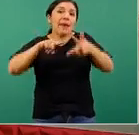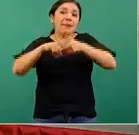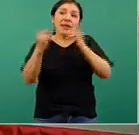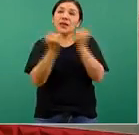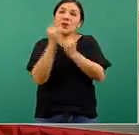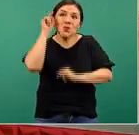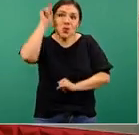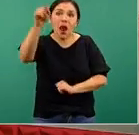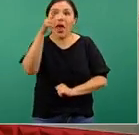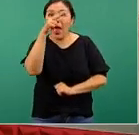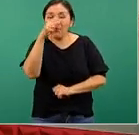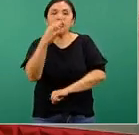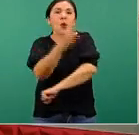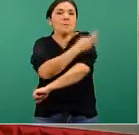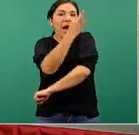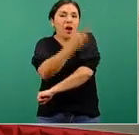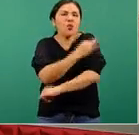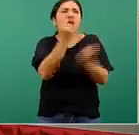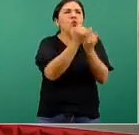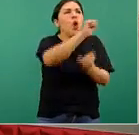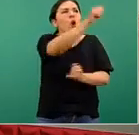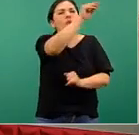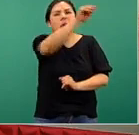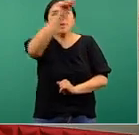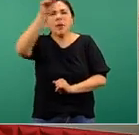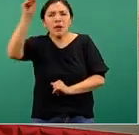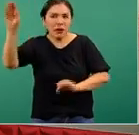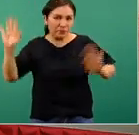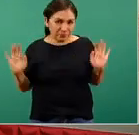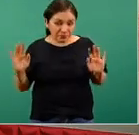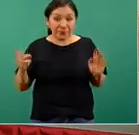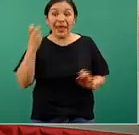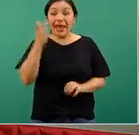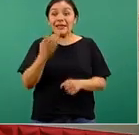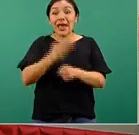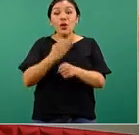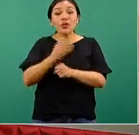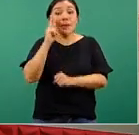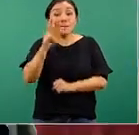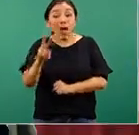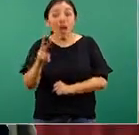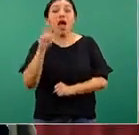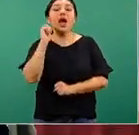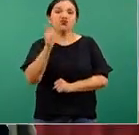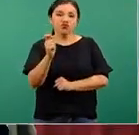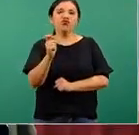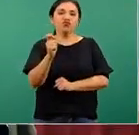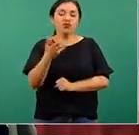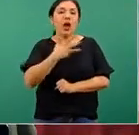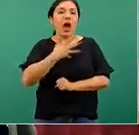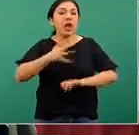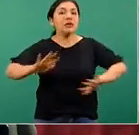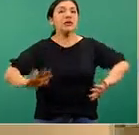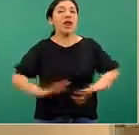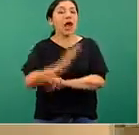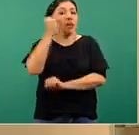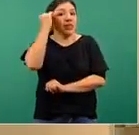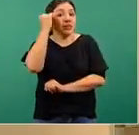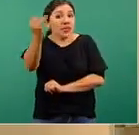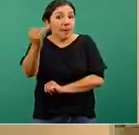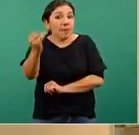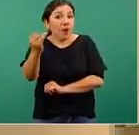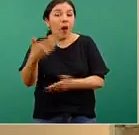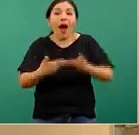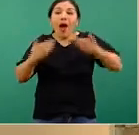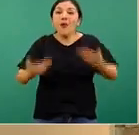en Hermosillo y varias otras capitales. Entonces, ahí es lo que vamos a ver, que vamos a cambiar a un ritmo mucho